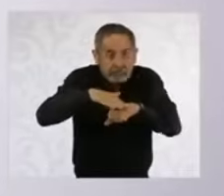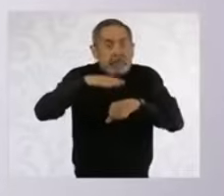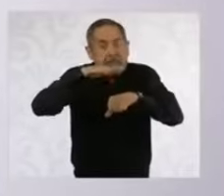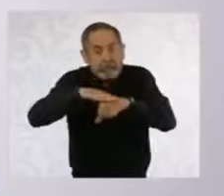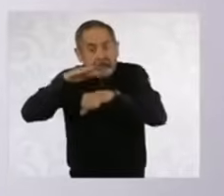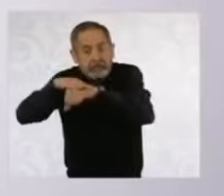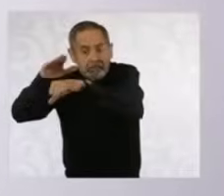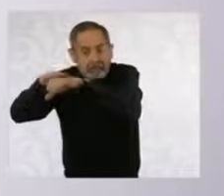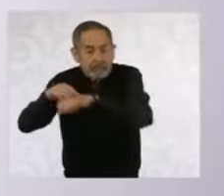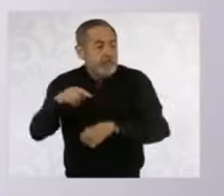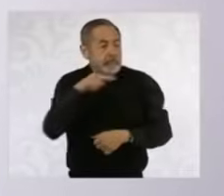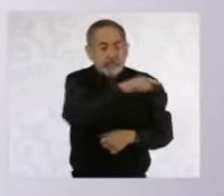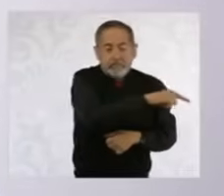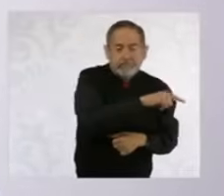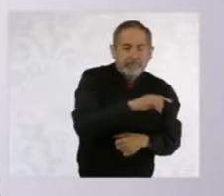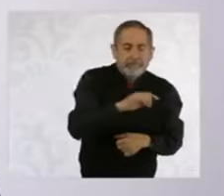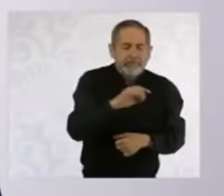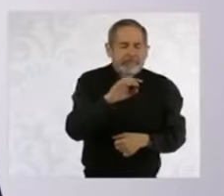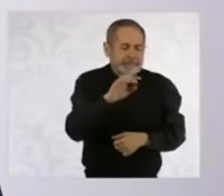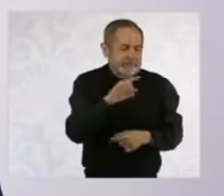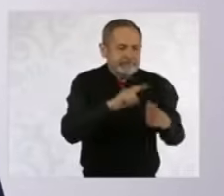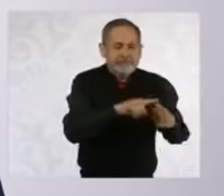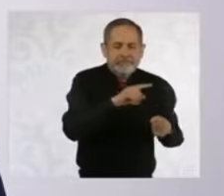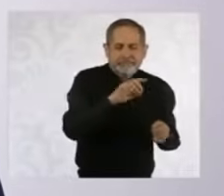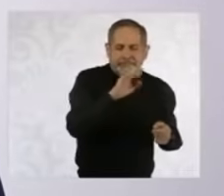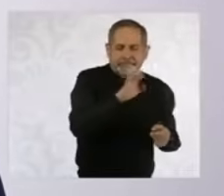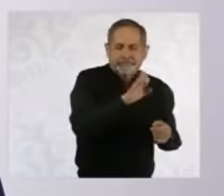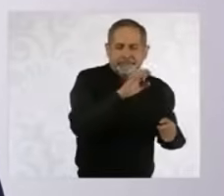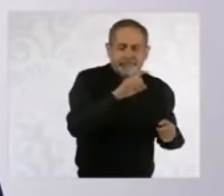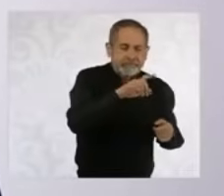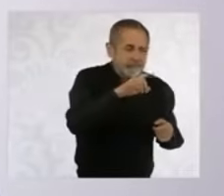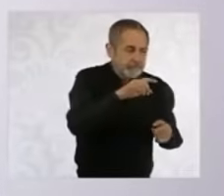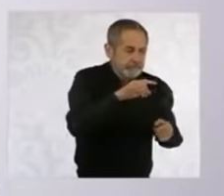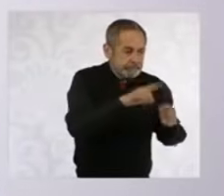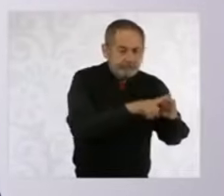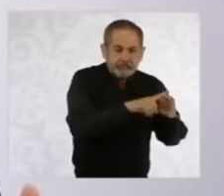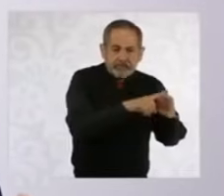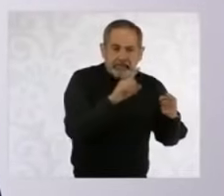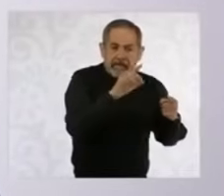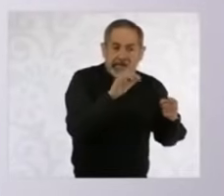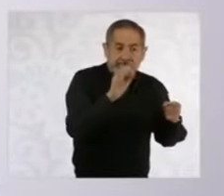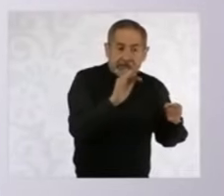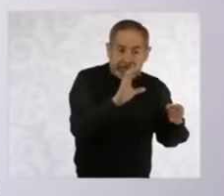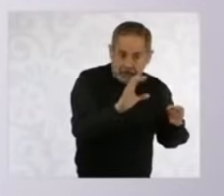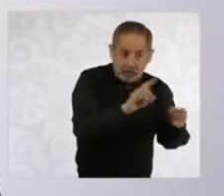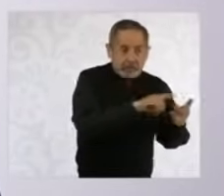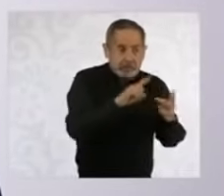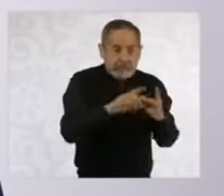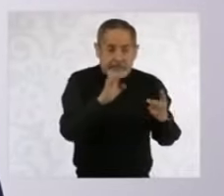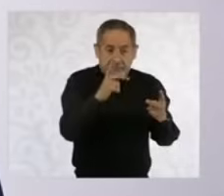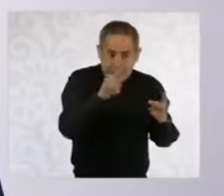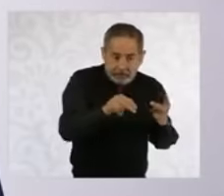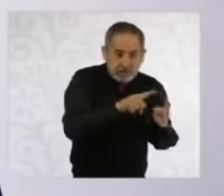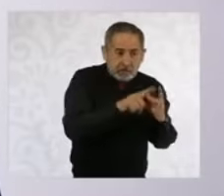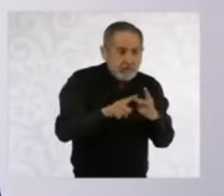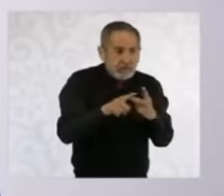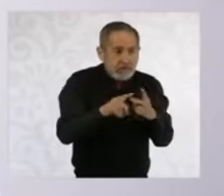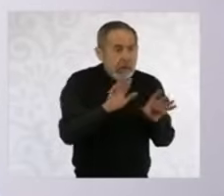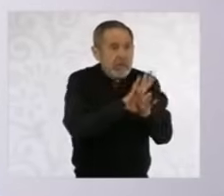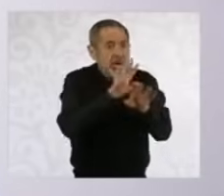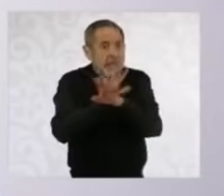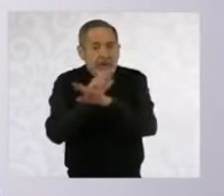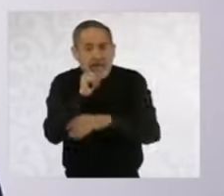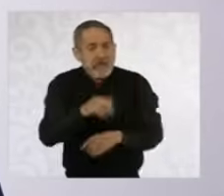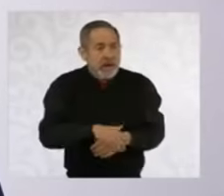de Peña, en realidad la estrategia fue muy similar. No hubo cambios. El único cambio fue que la Secretaría de Seguridad